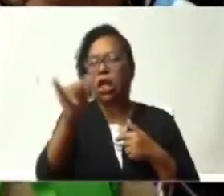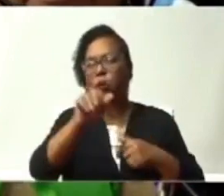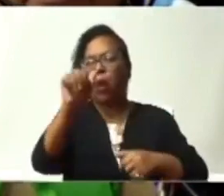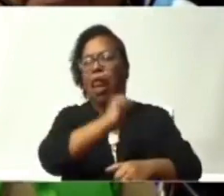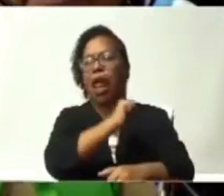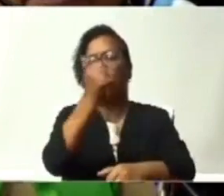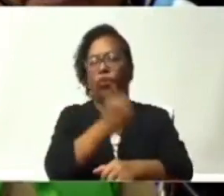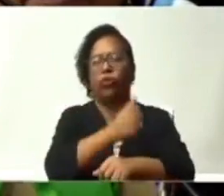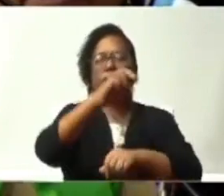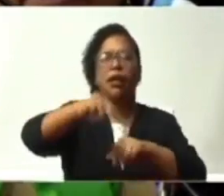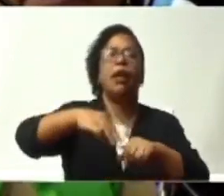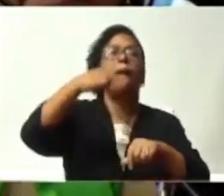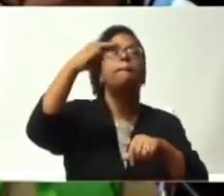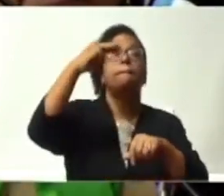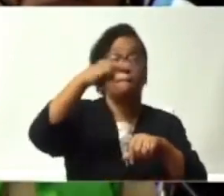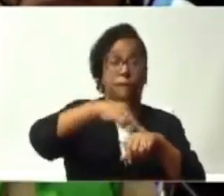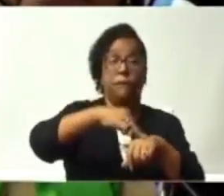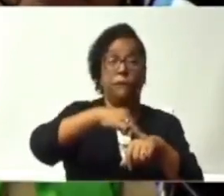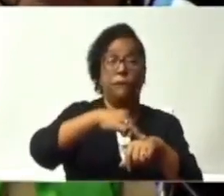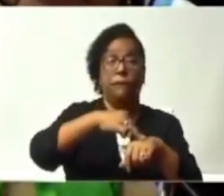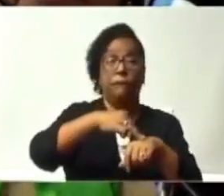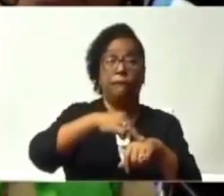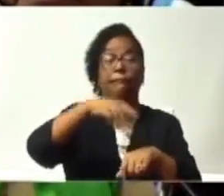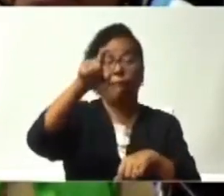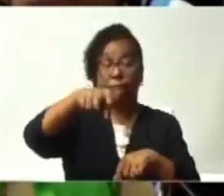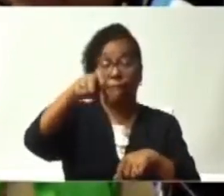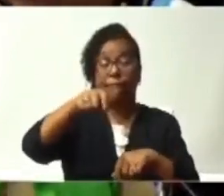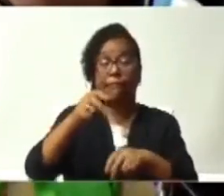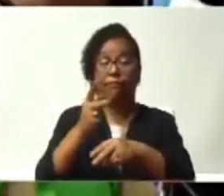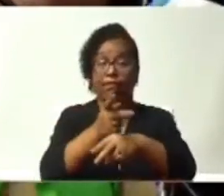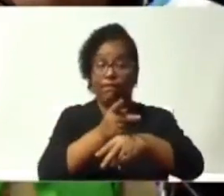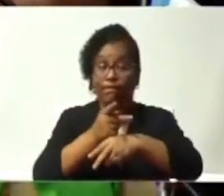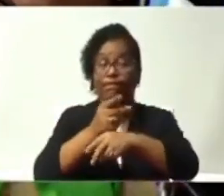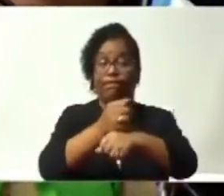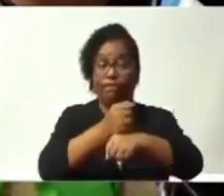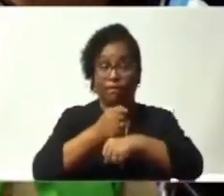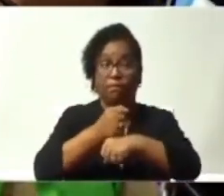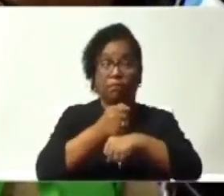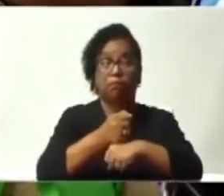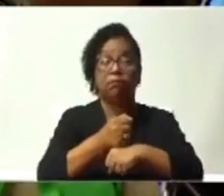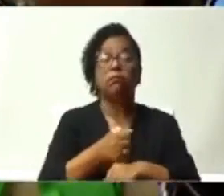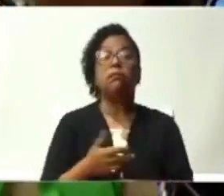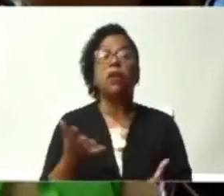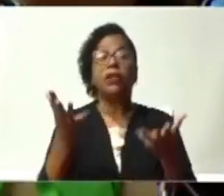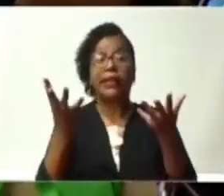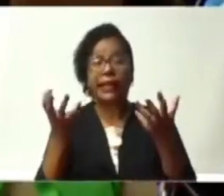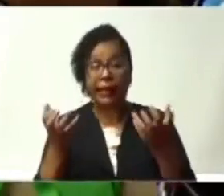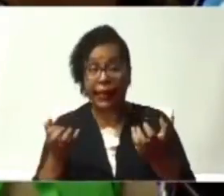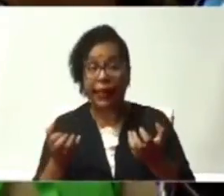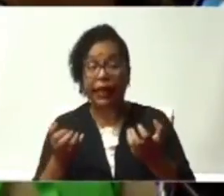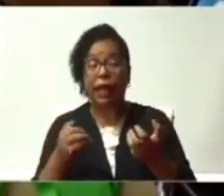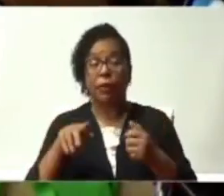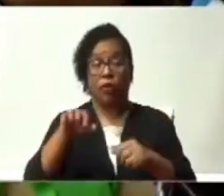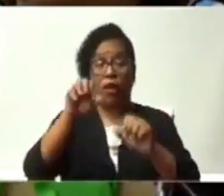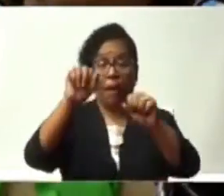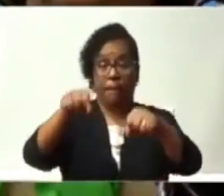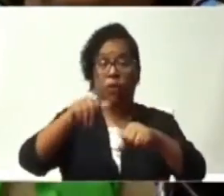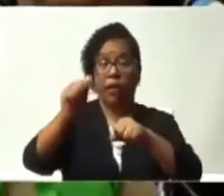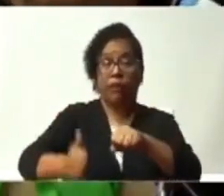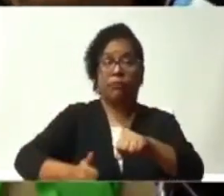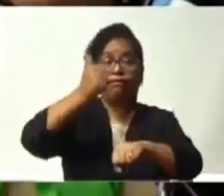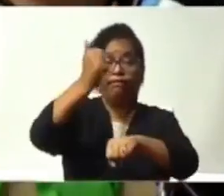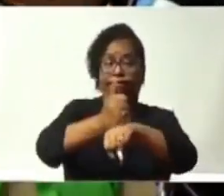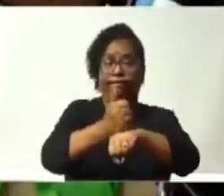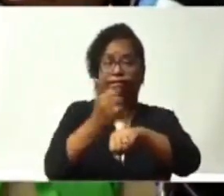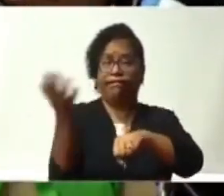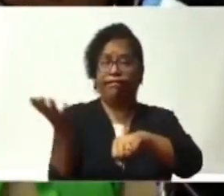municipales. Y resulta que este proyecto lo hemos ponderado para que sea elevado a la categoría de municipio, en el